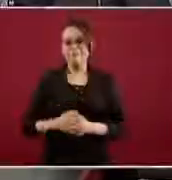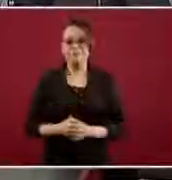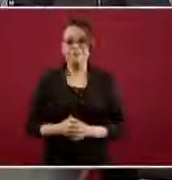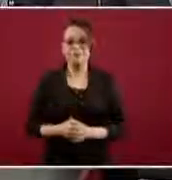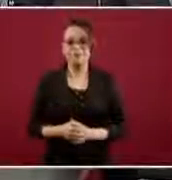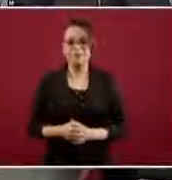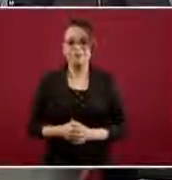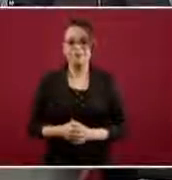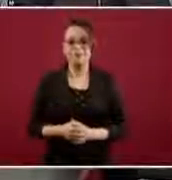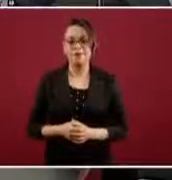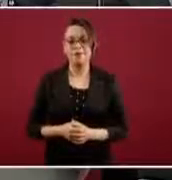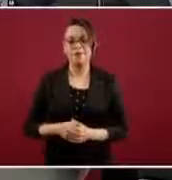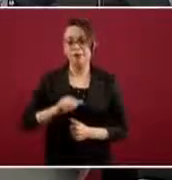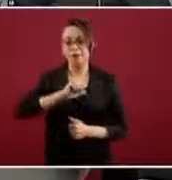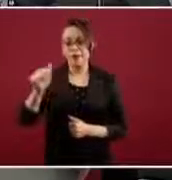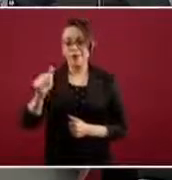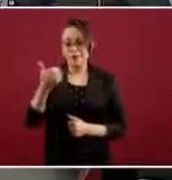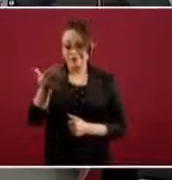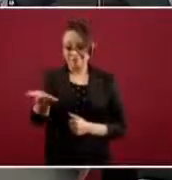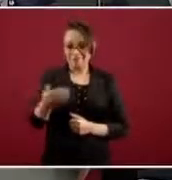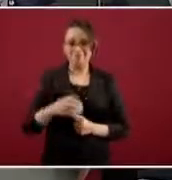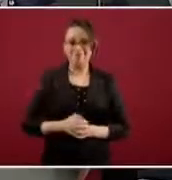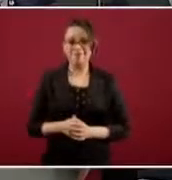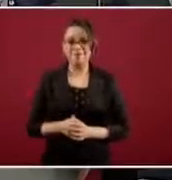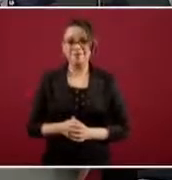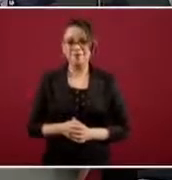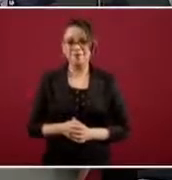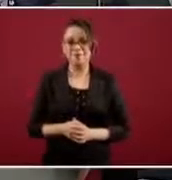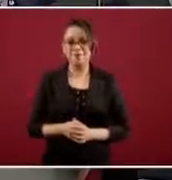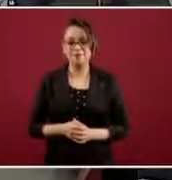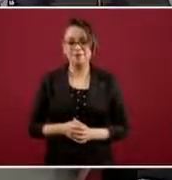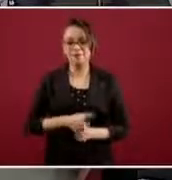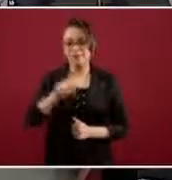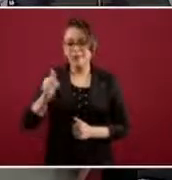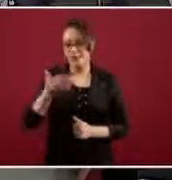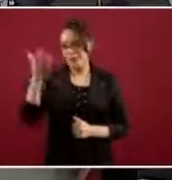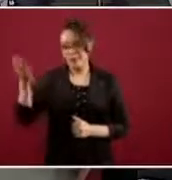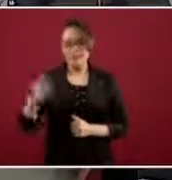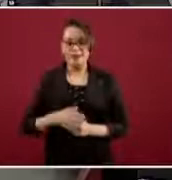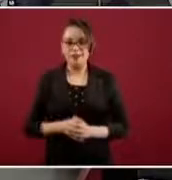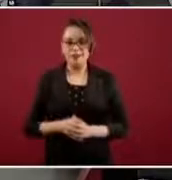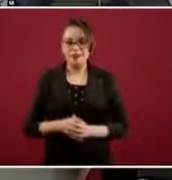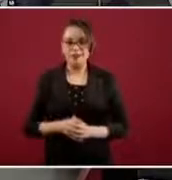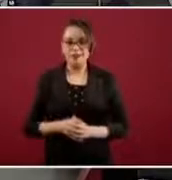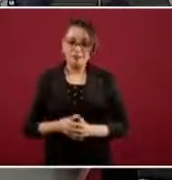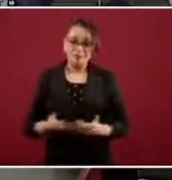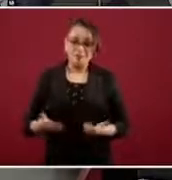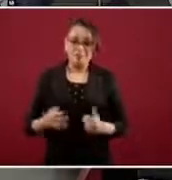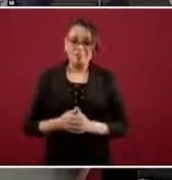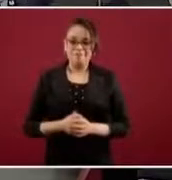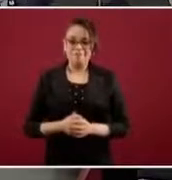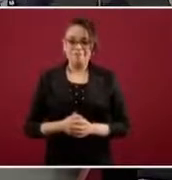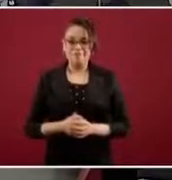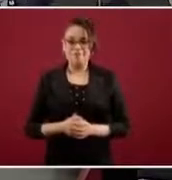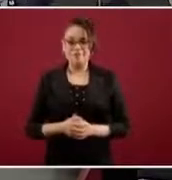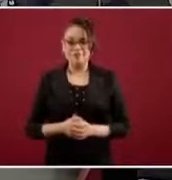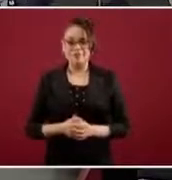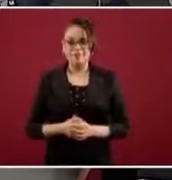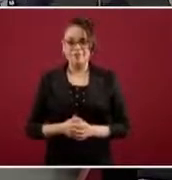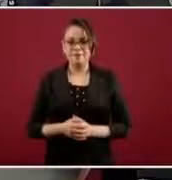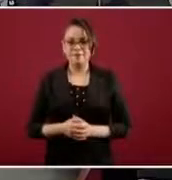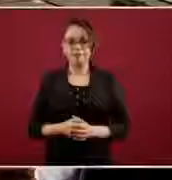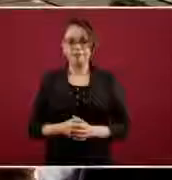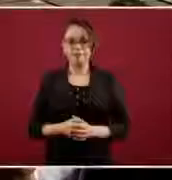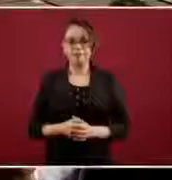usted, adelante. Y luego de este lado, exacto. Doctor, usted ya está muy reciente. Ustedes, buenas tardes. Las dos compañeras